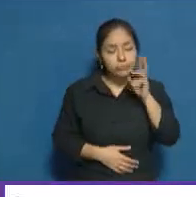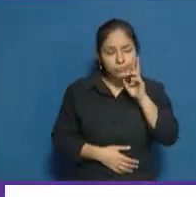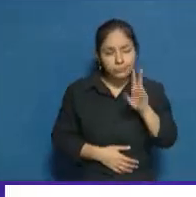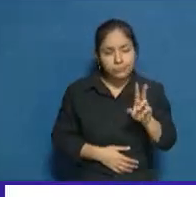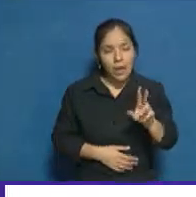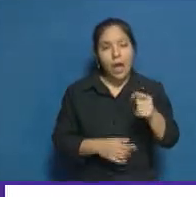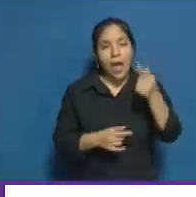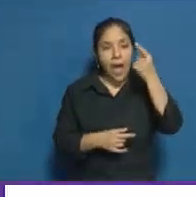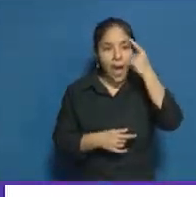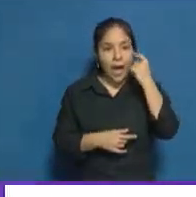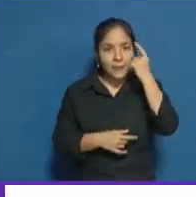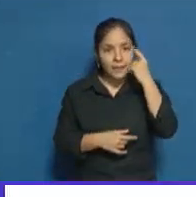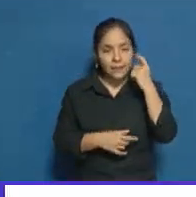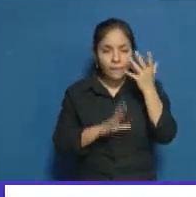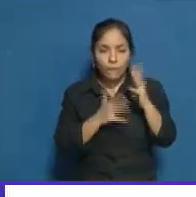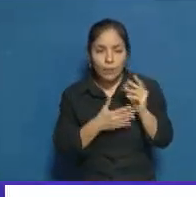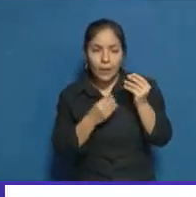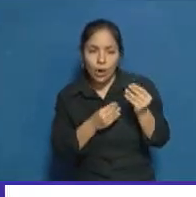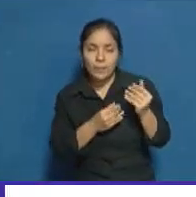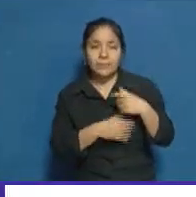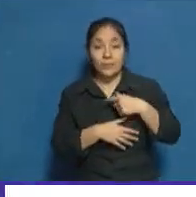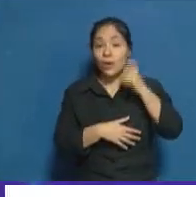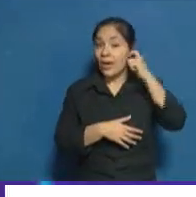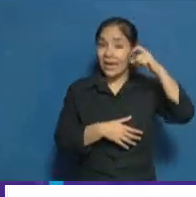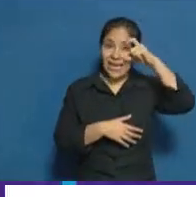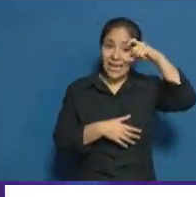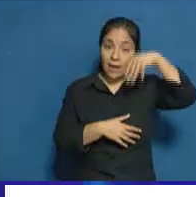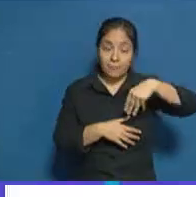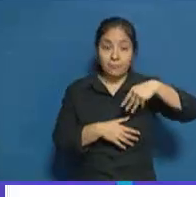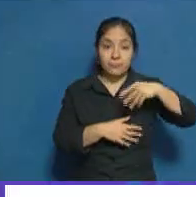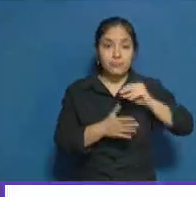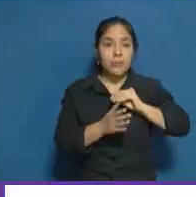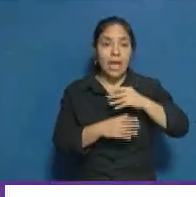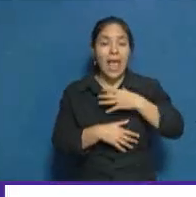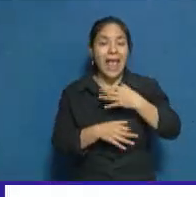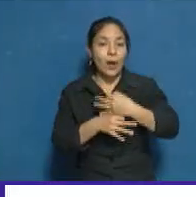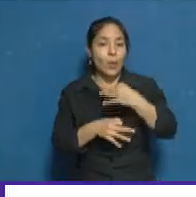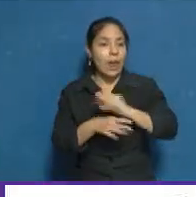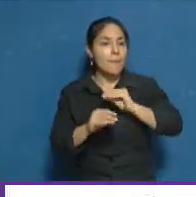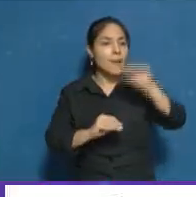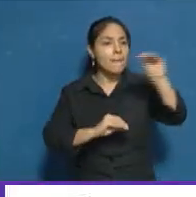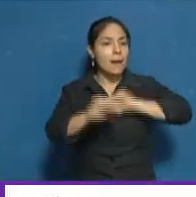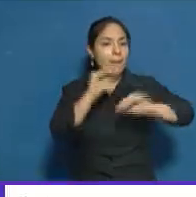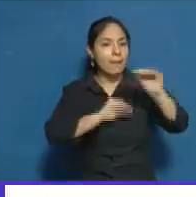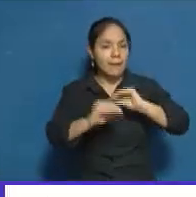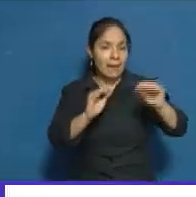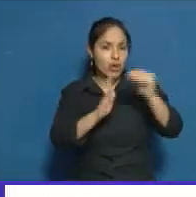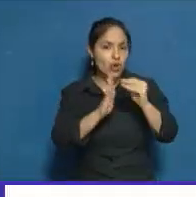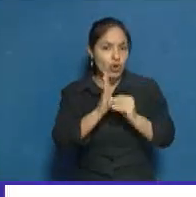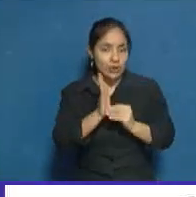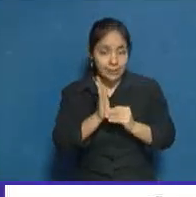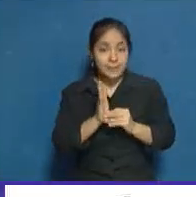nuestros alumnos que están establecidas en el sistema GEN, donde cada escuela carga esa realidad. Y